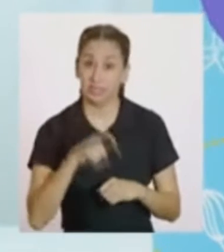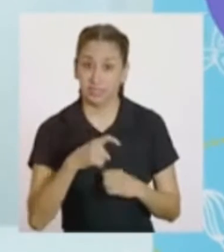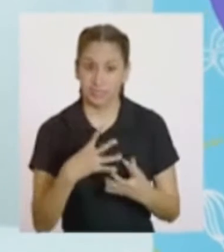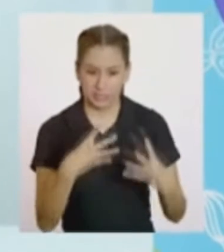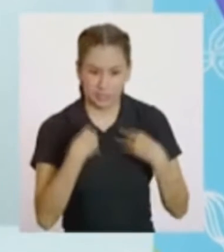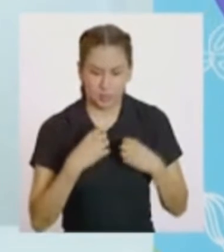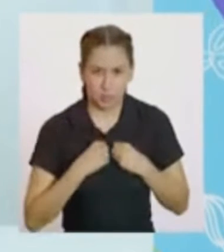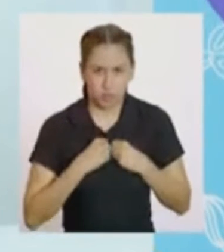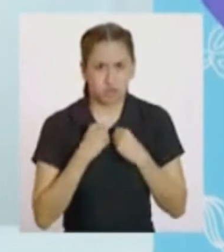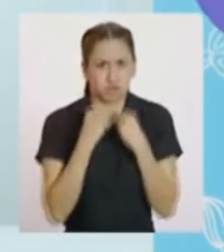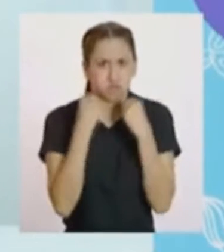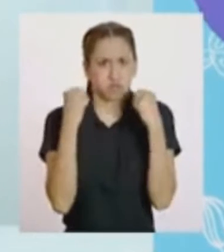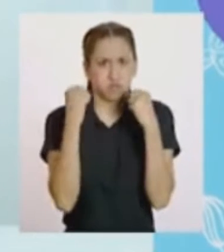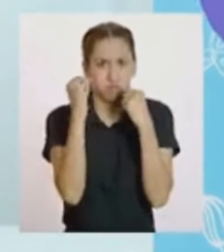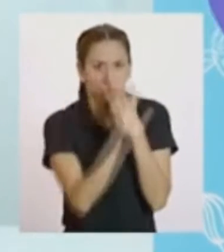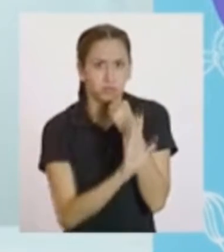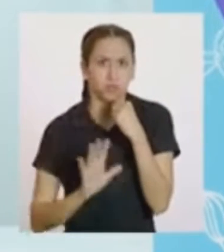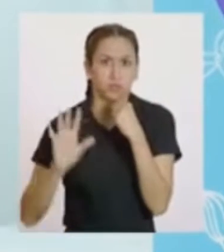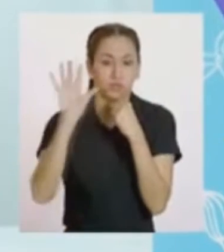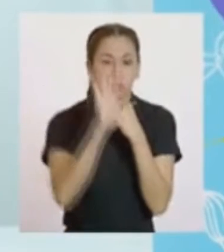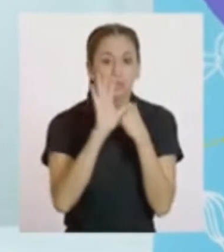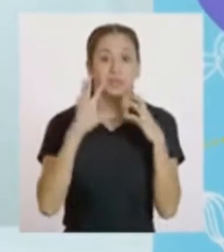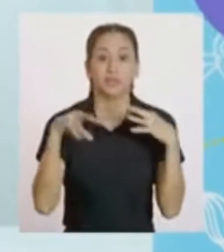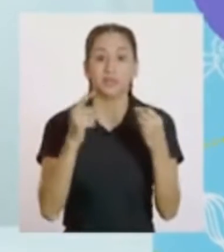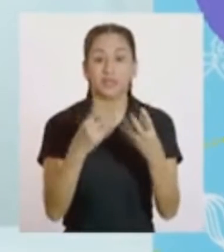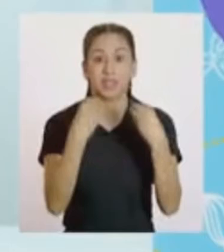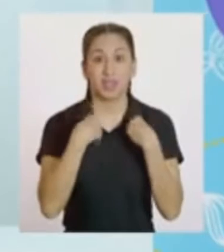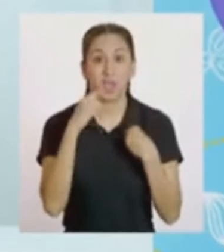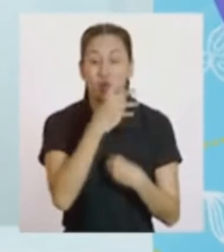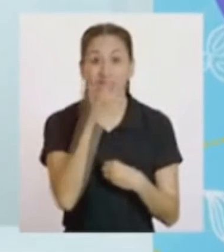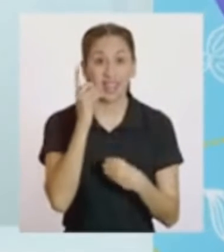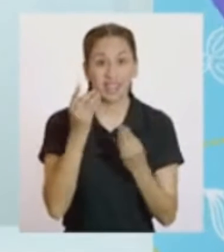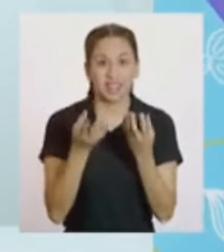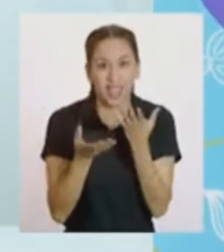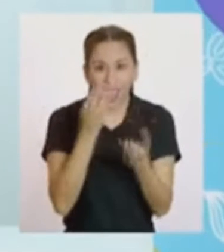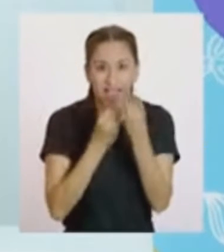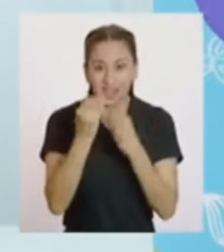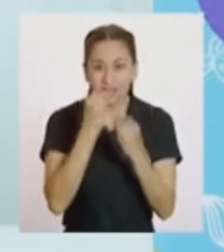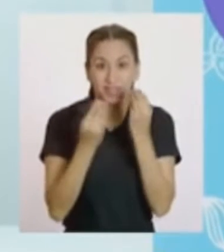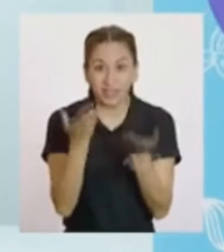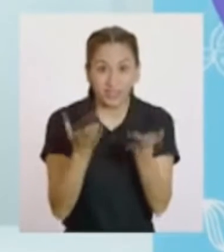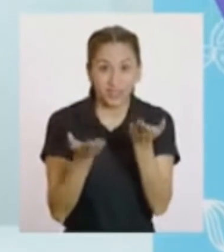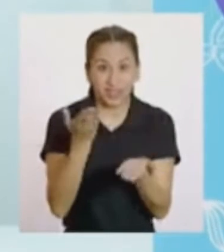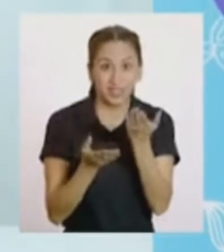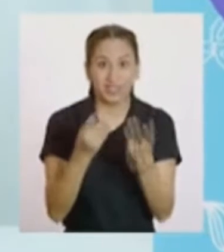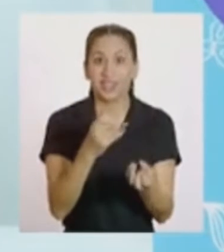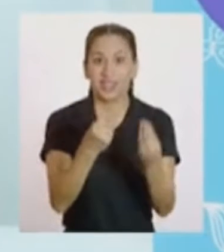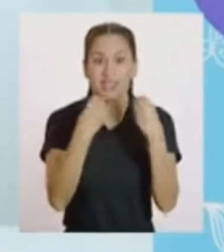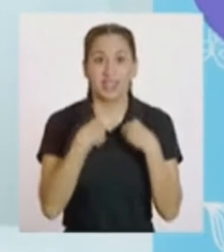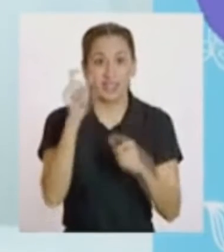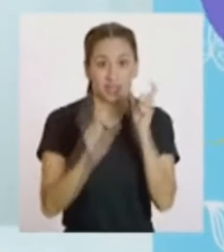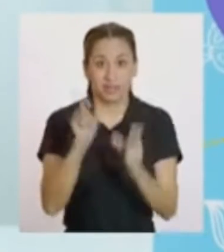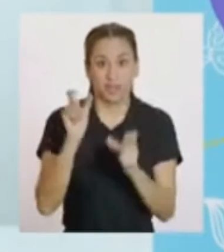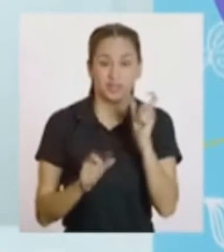necesario fortalecerlo manteniendo un estilo de vida saludable, una dieta alimenticia balanceada y el buen estado emocional